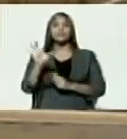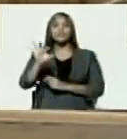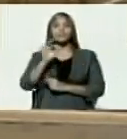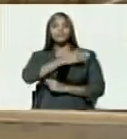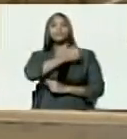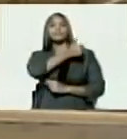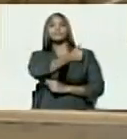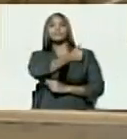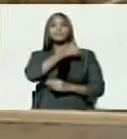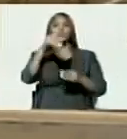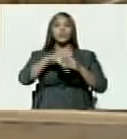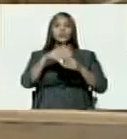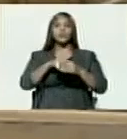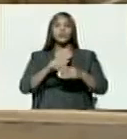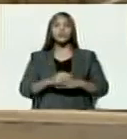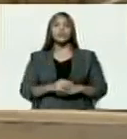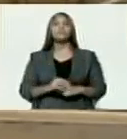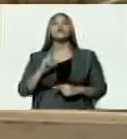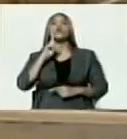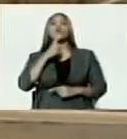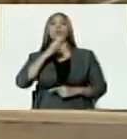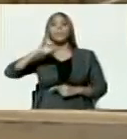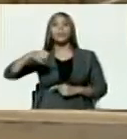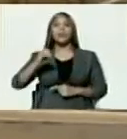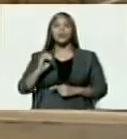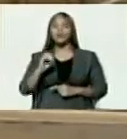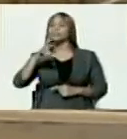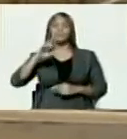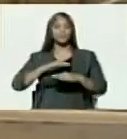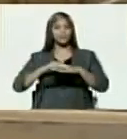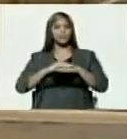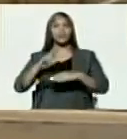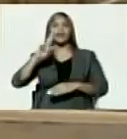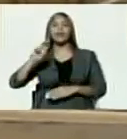electoral, ciudadano Rafael Simón Chacón Guzmán.